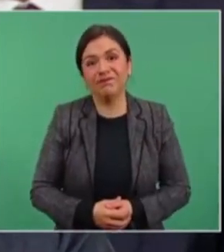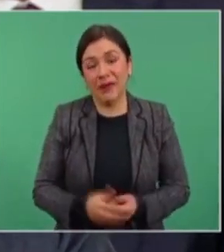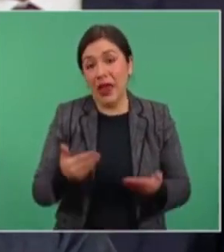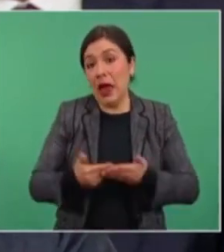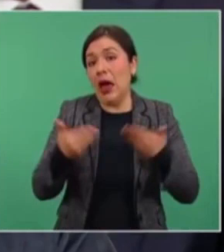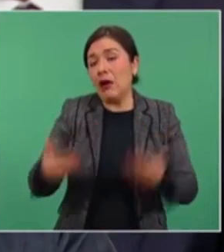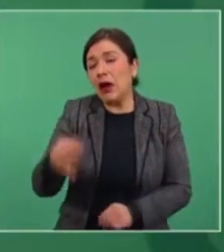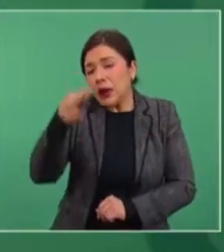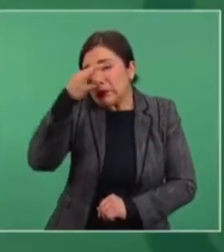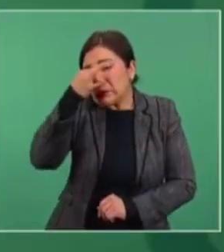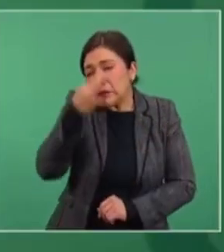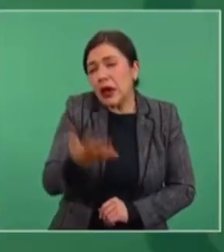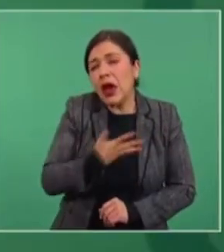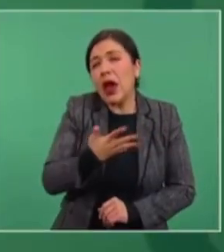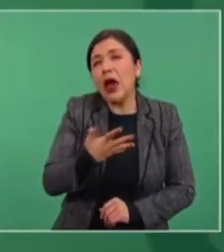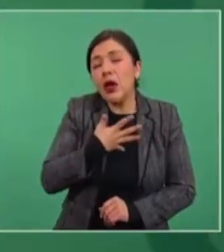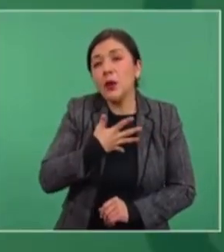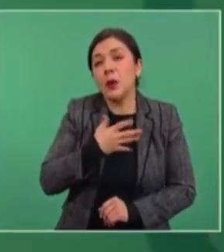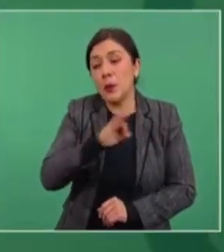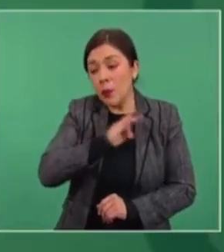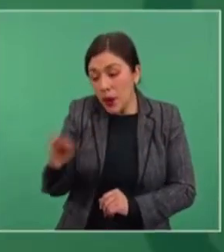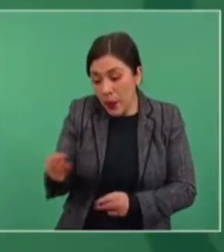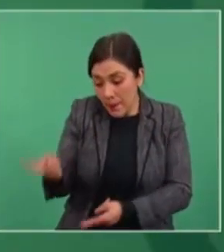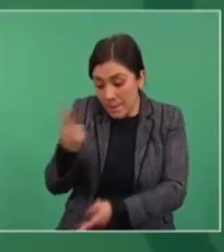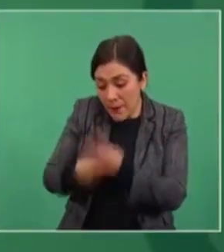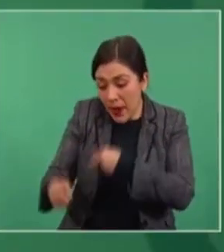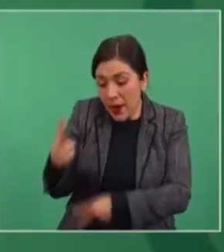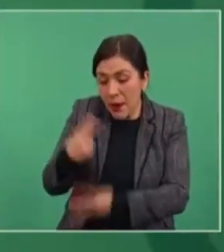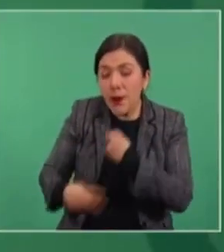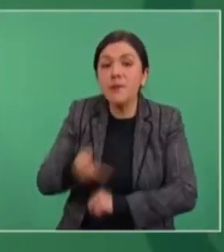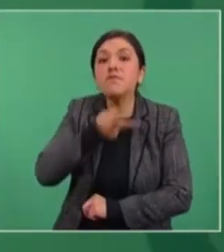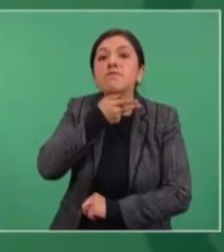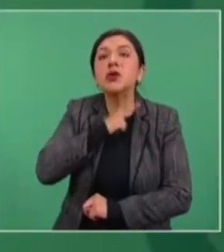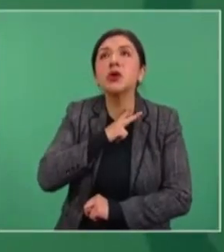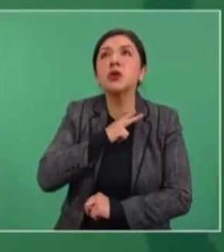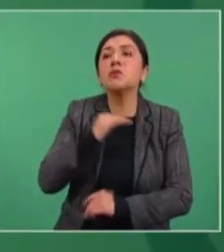apenas estamos extrayendo